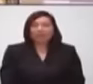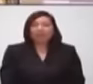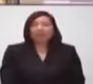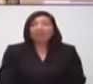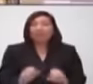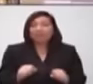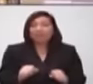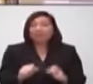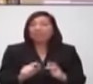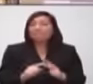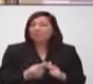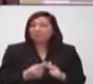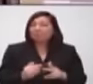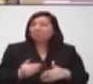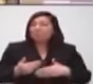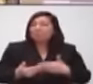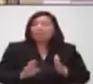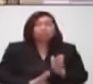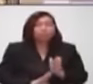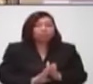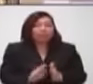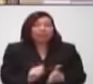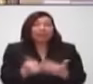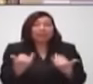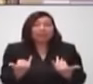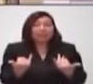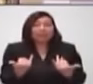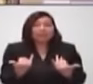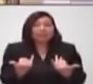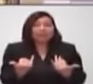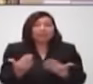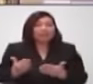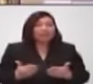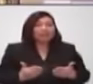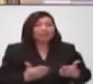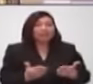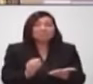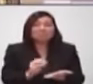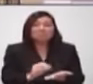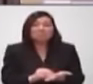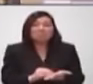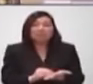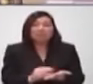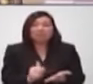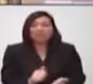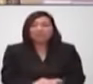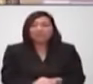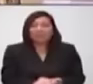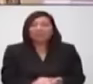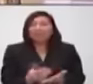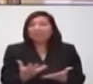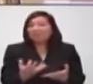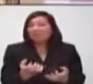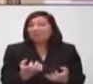de la parte ya más allá de prospectiva, este caso se circunda fundamentalmente a un caso que